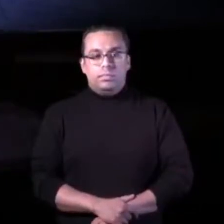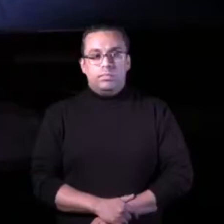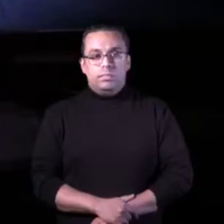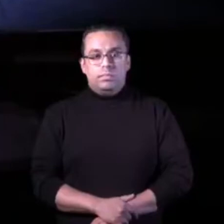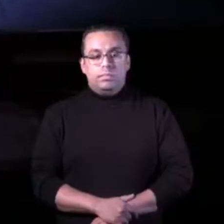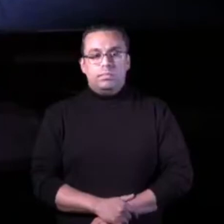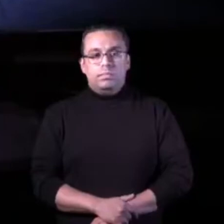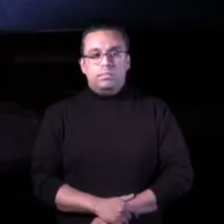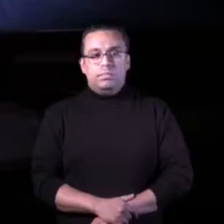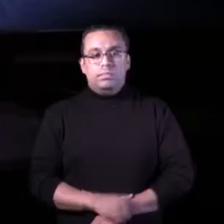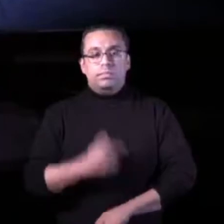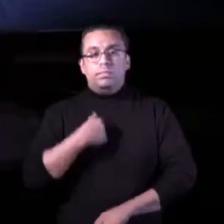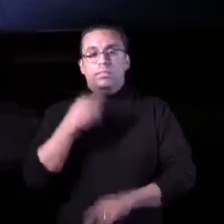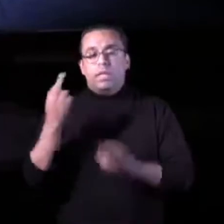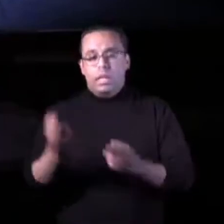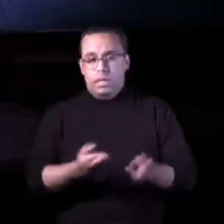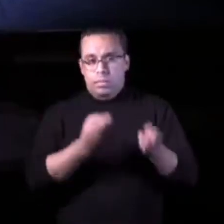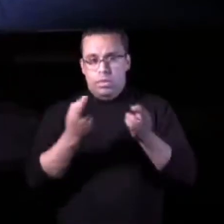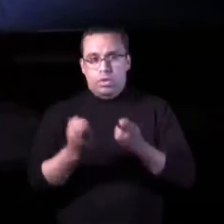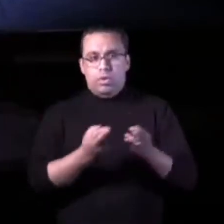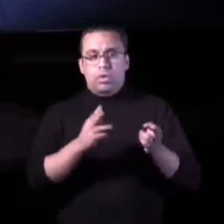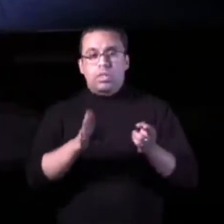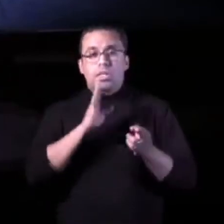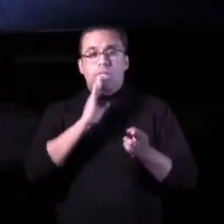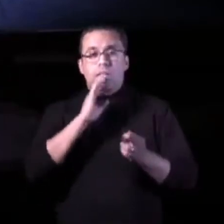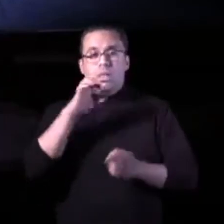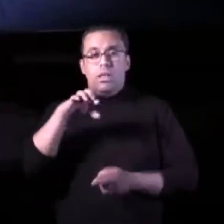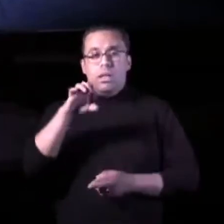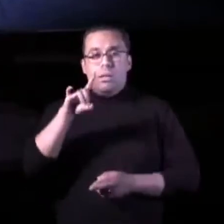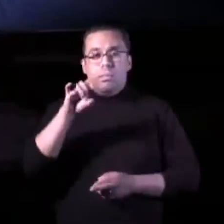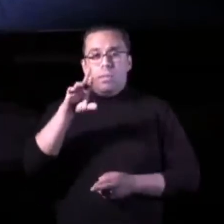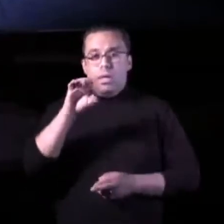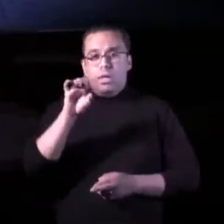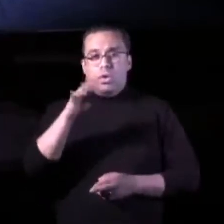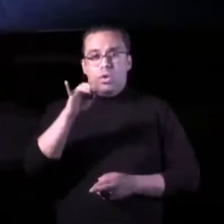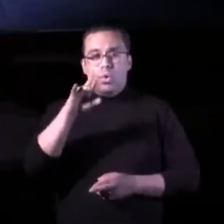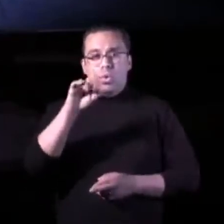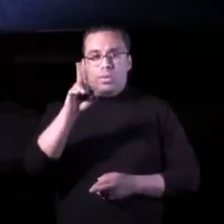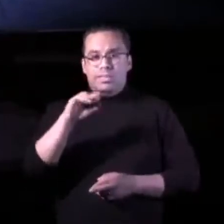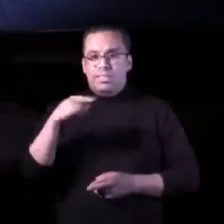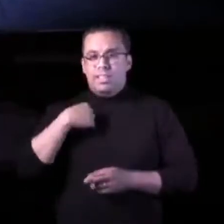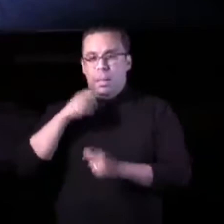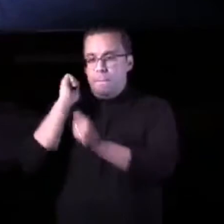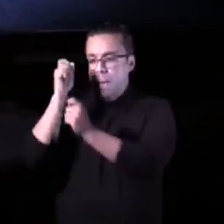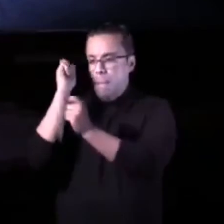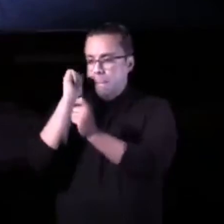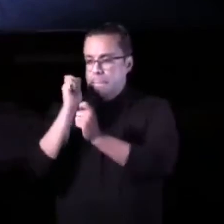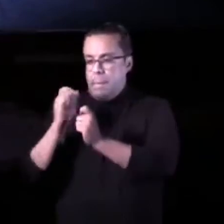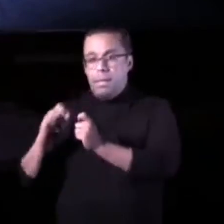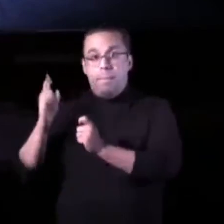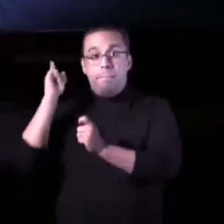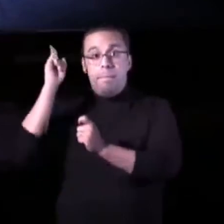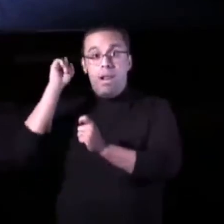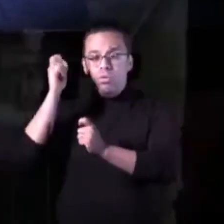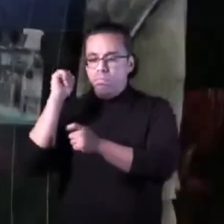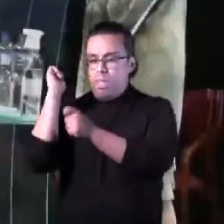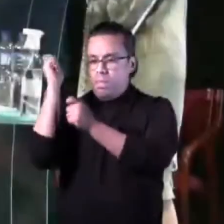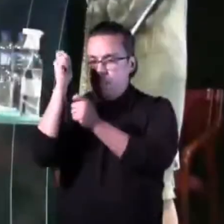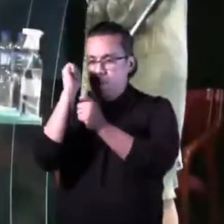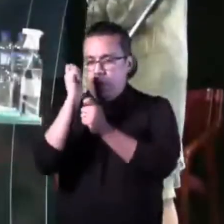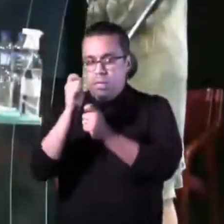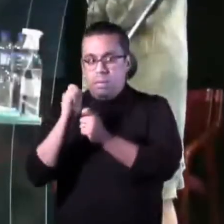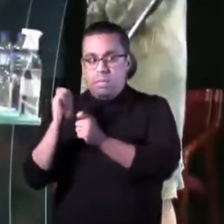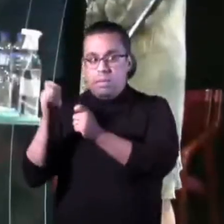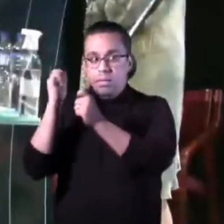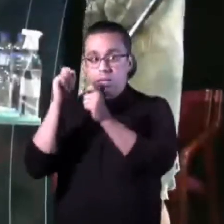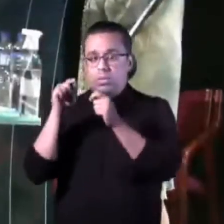Vuelvo y repito, es una obra del artista Pedro Ruiz, hecho con artesanos en piezas de madera única. Es